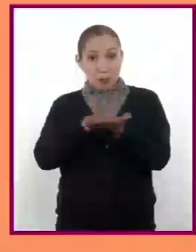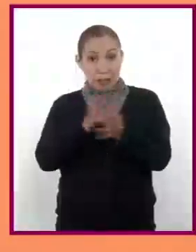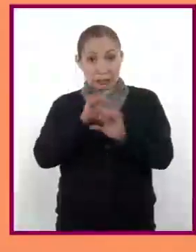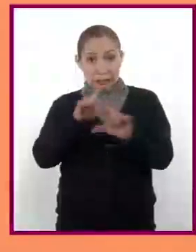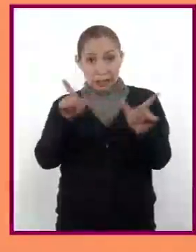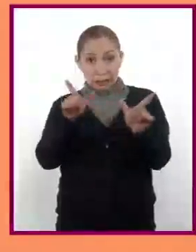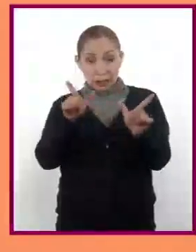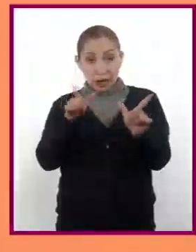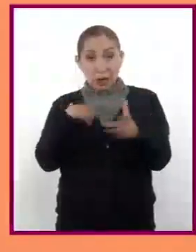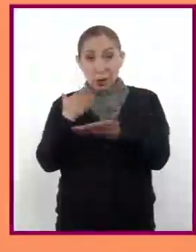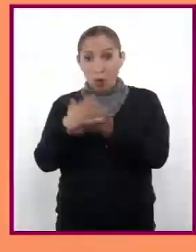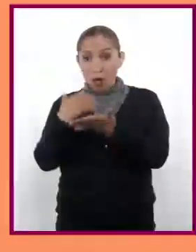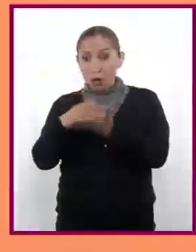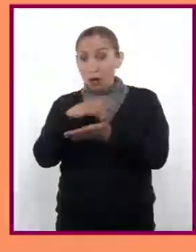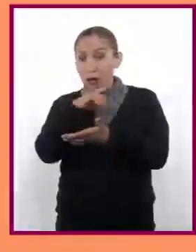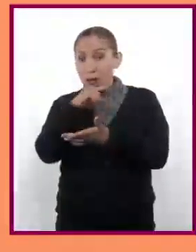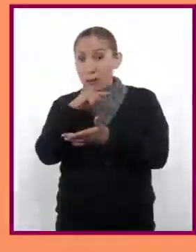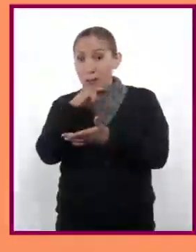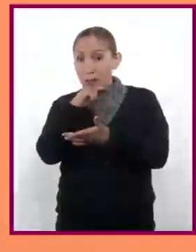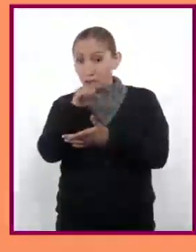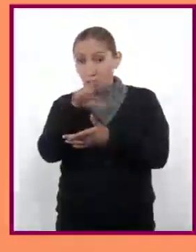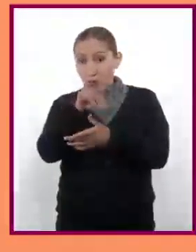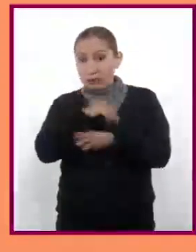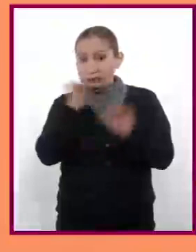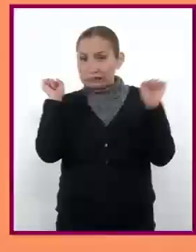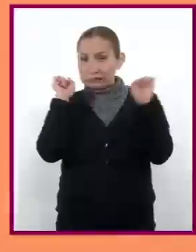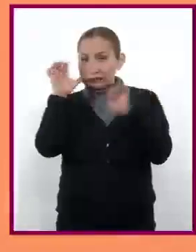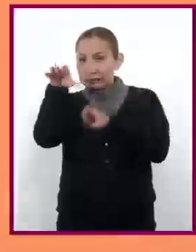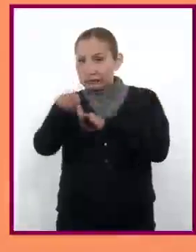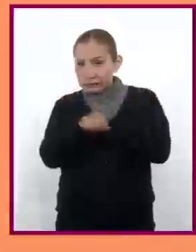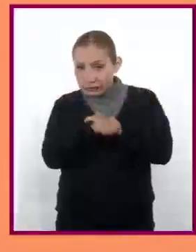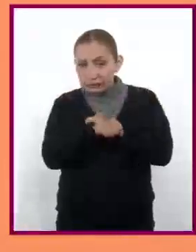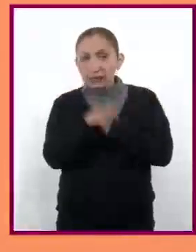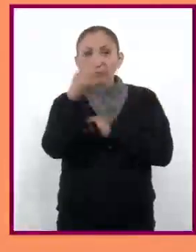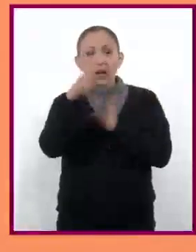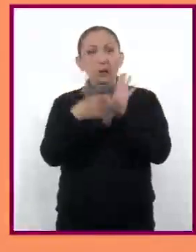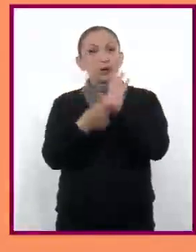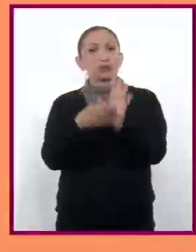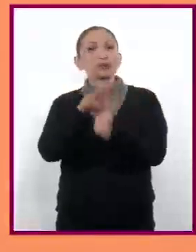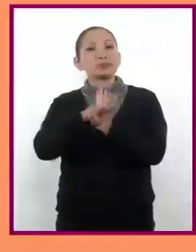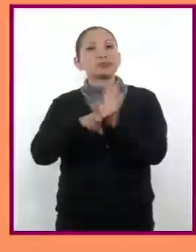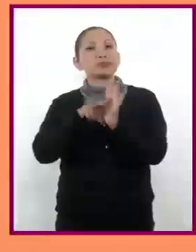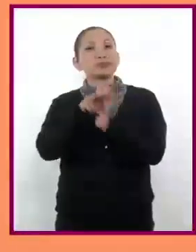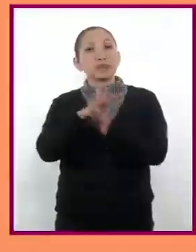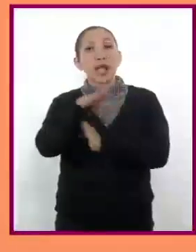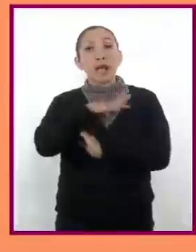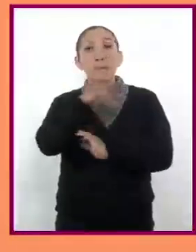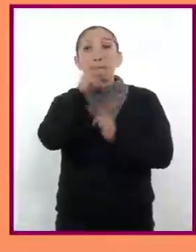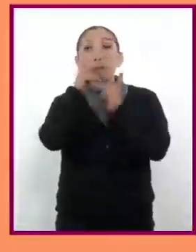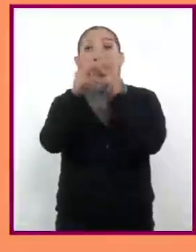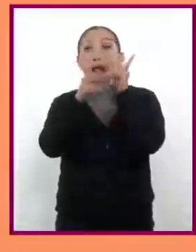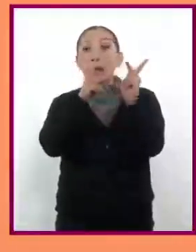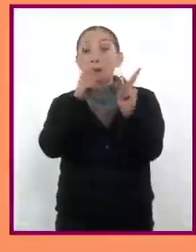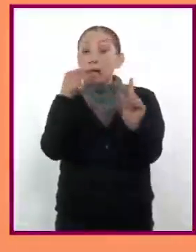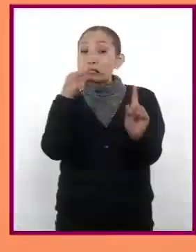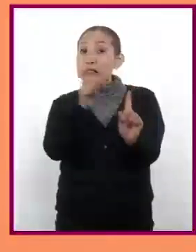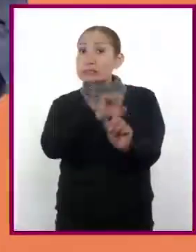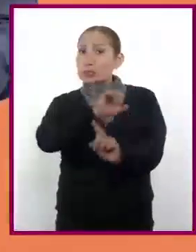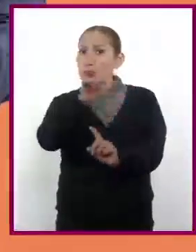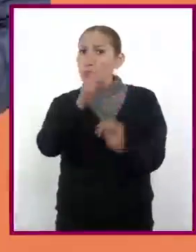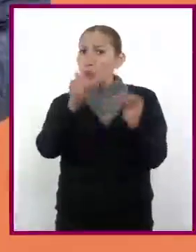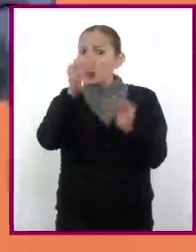o lápiz y cuaderno? Si no, vayan por ellos, porque les vamos a mostrar un video en el que hay palabras